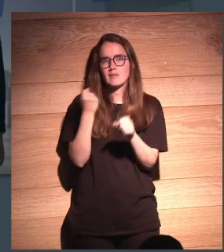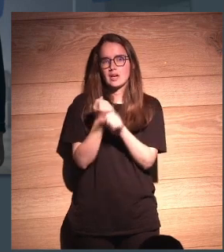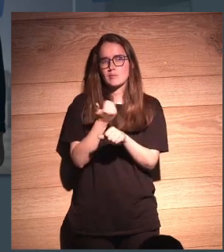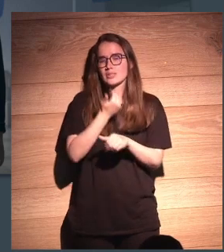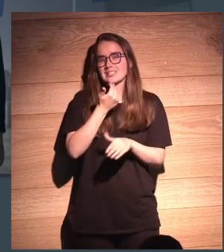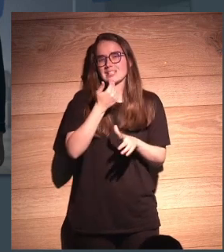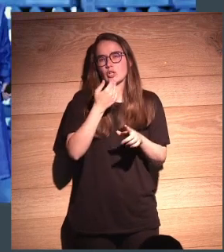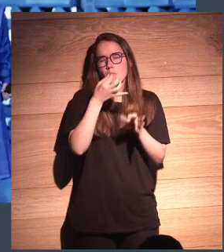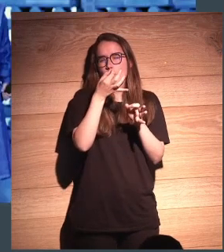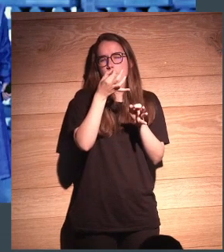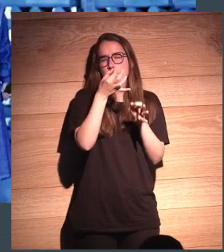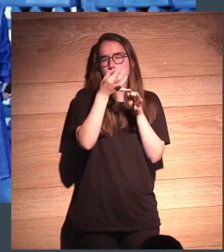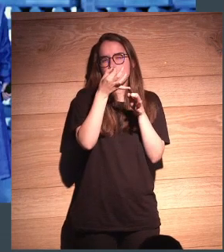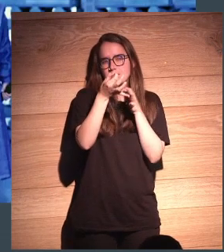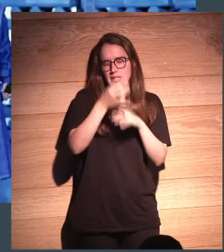casi pictórico.